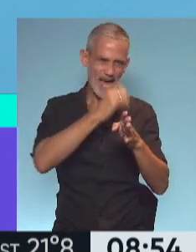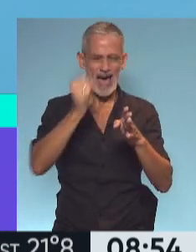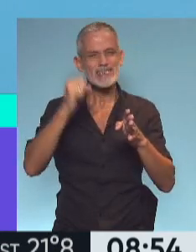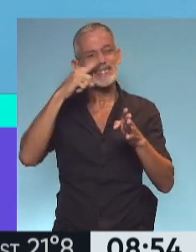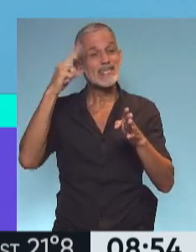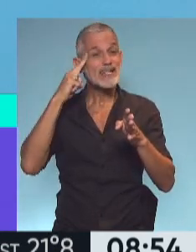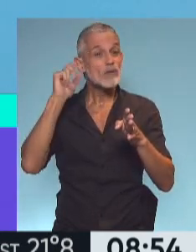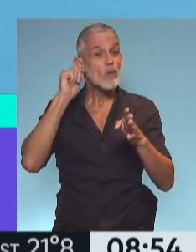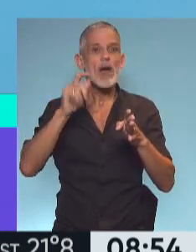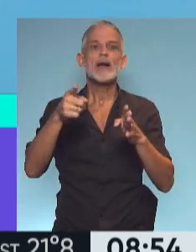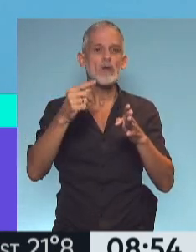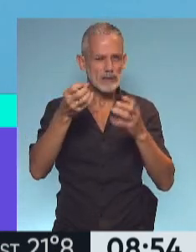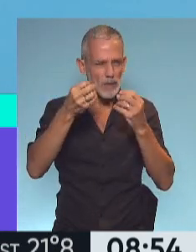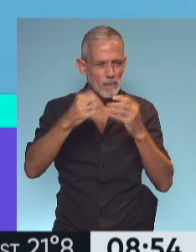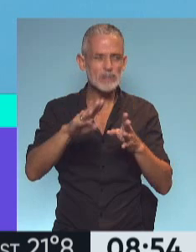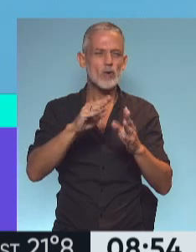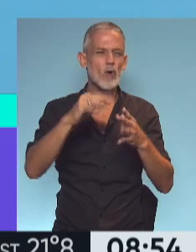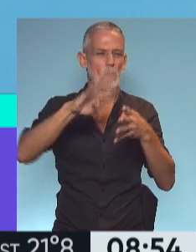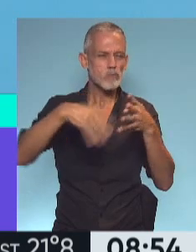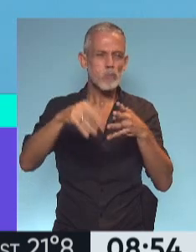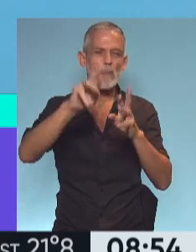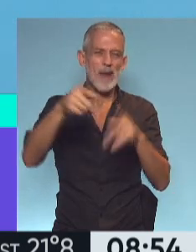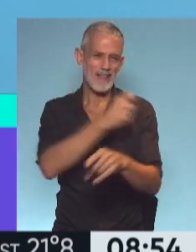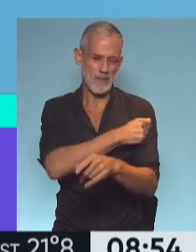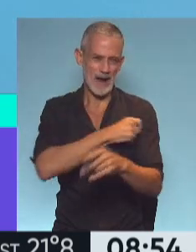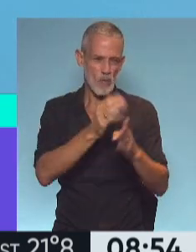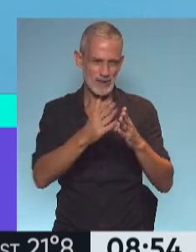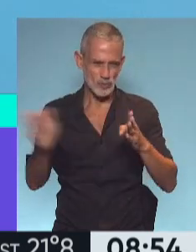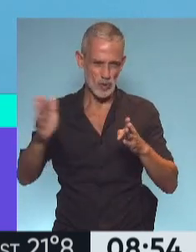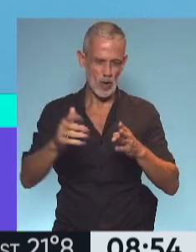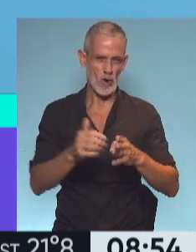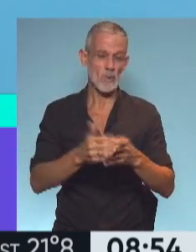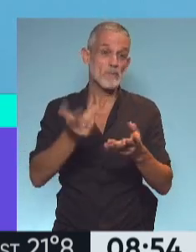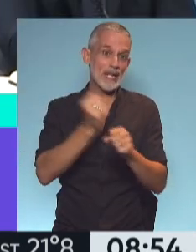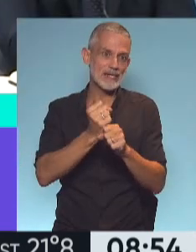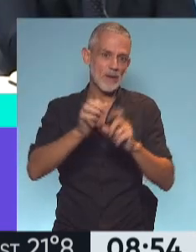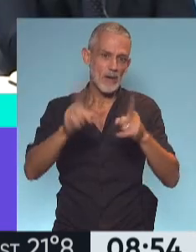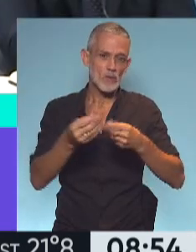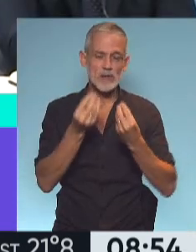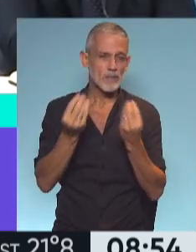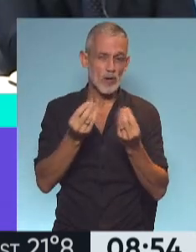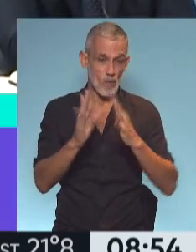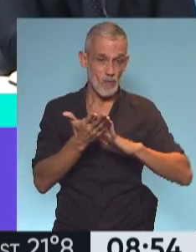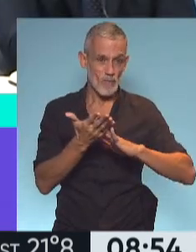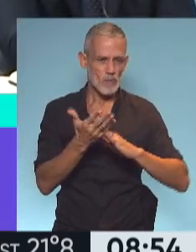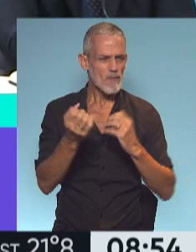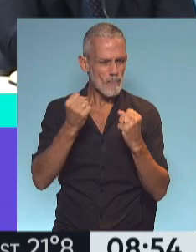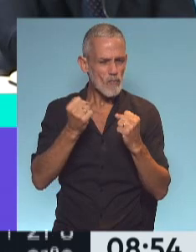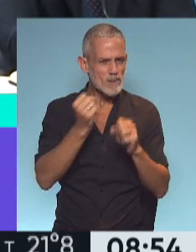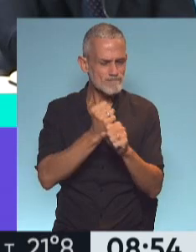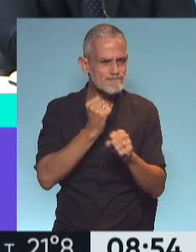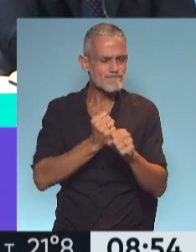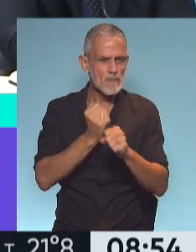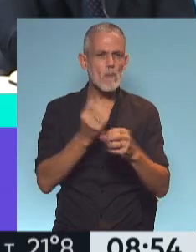años también ha iniciado su esquema de vacunación. Trabajamos entonces muy, muy fuerte